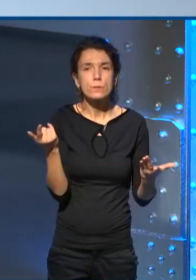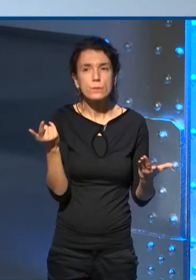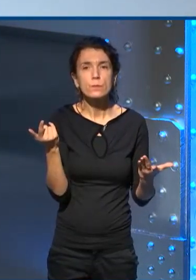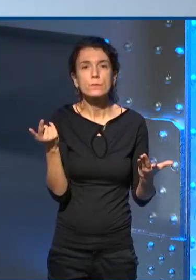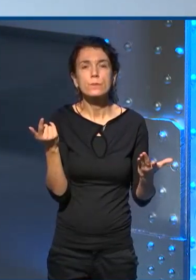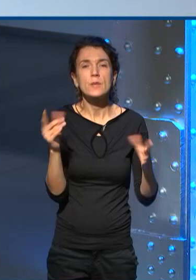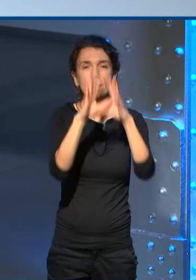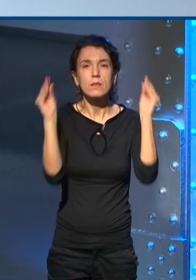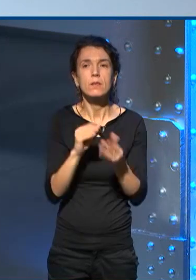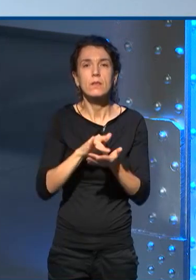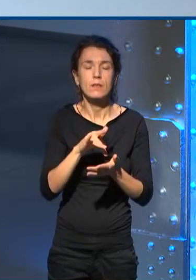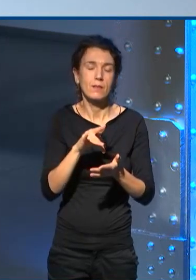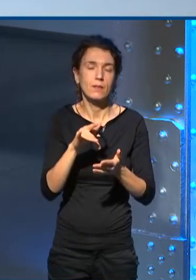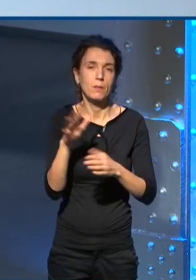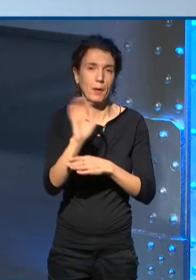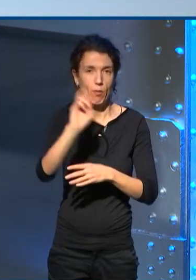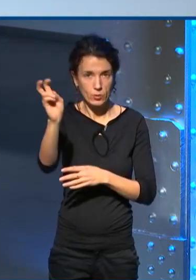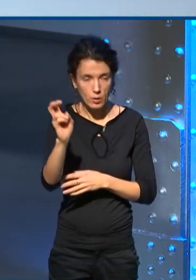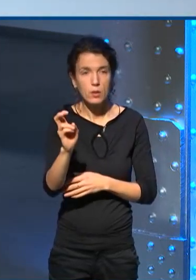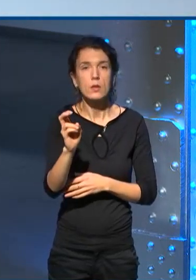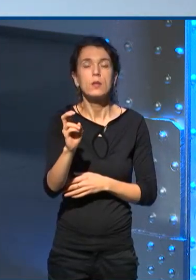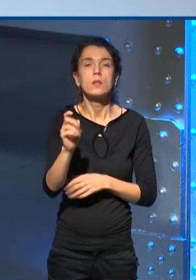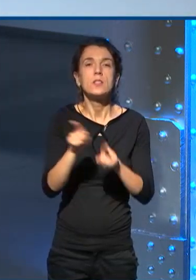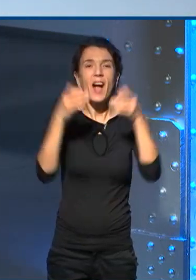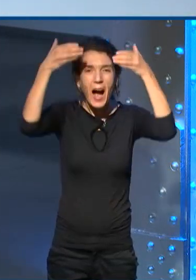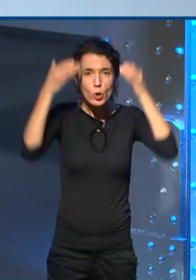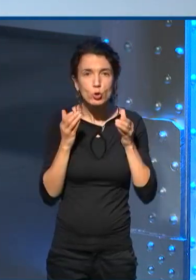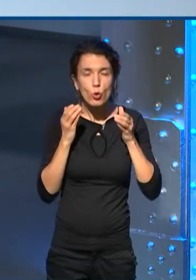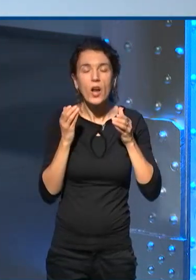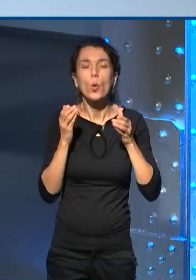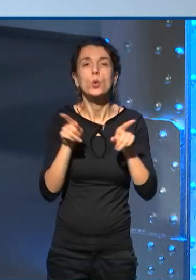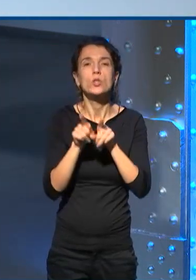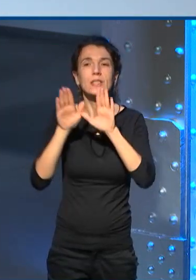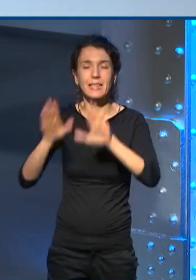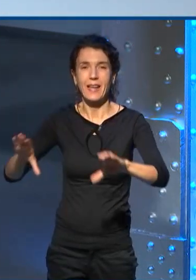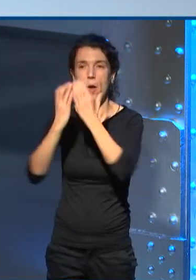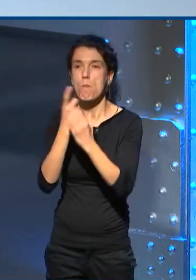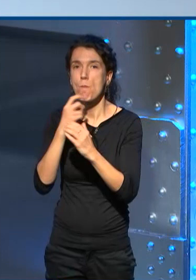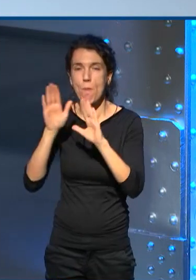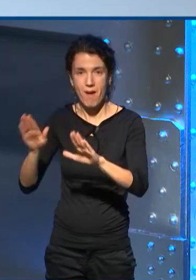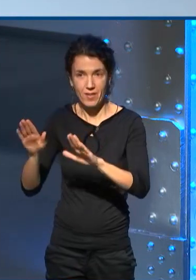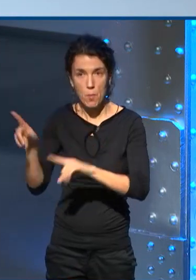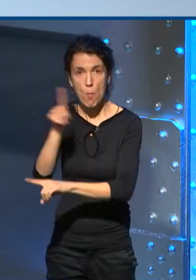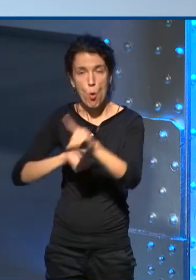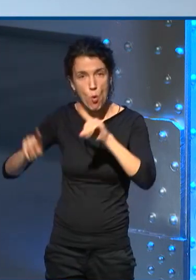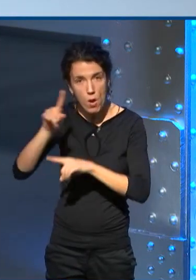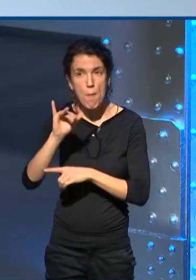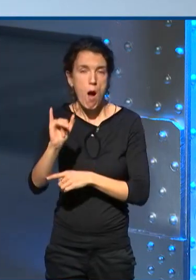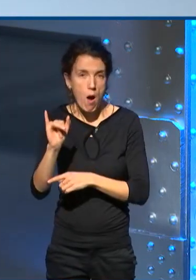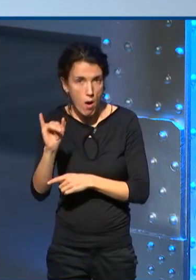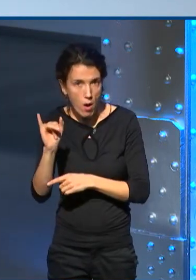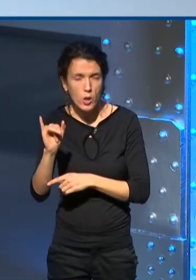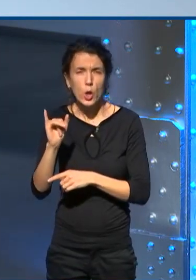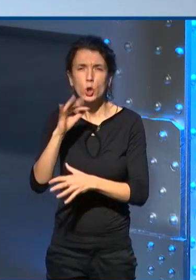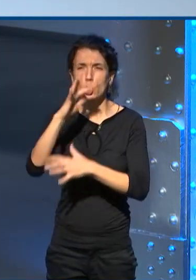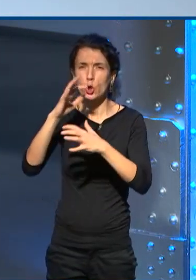tráiler y, bueno, básicamente es un astronauta que se queda en Marte. Hay un problema con una